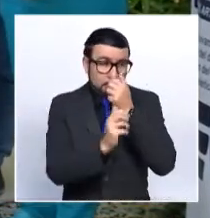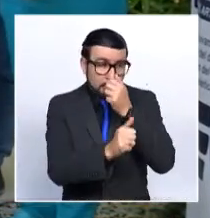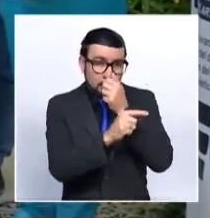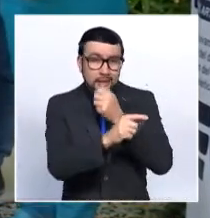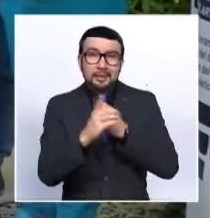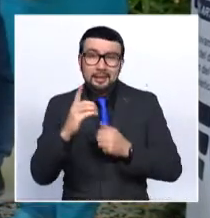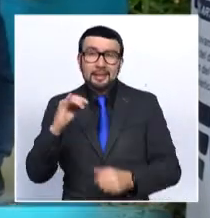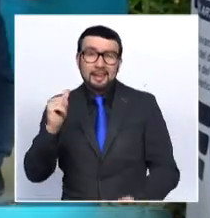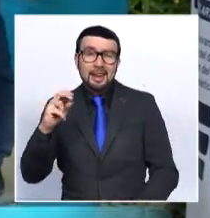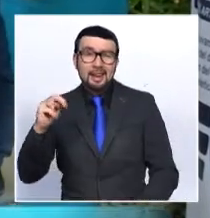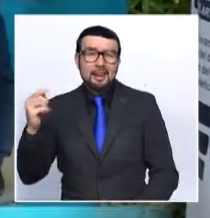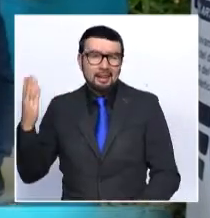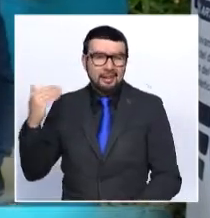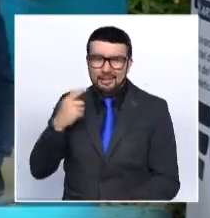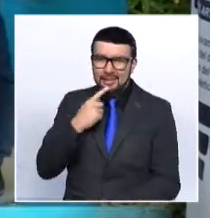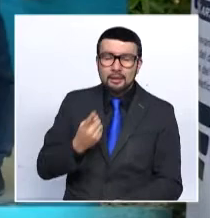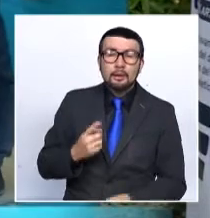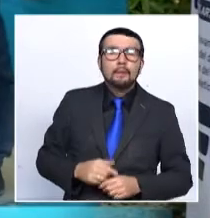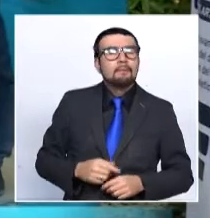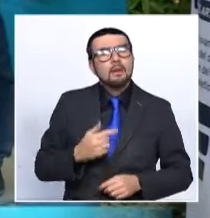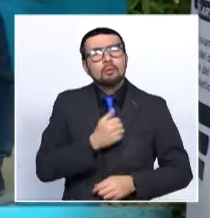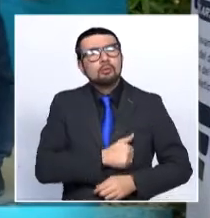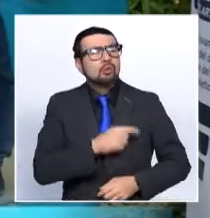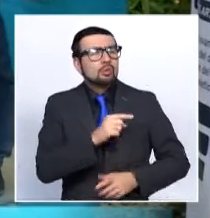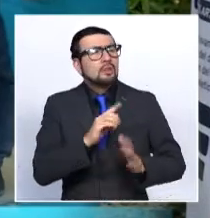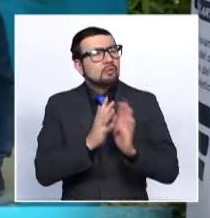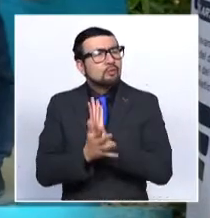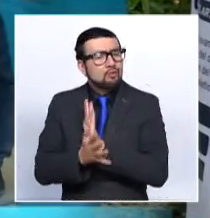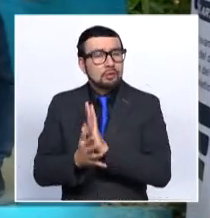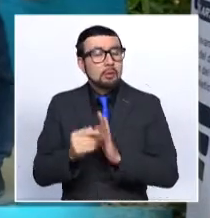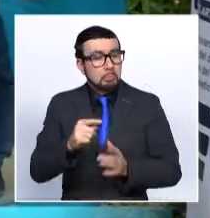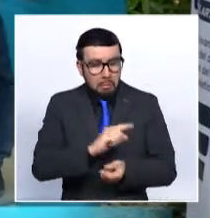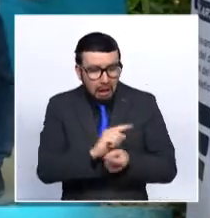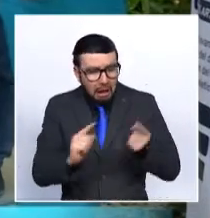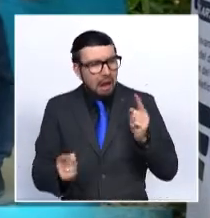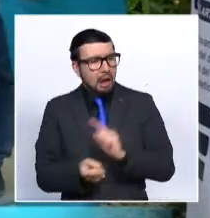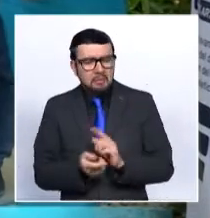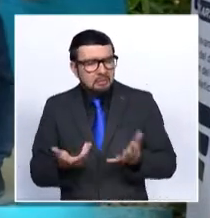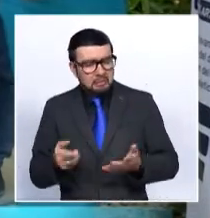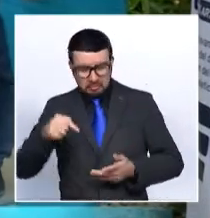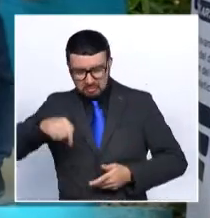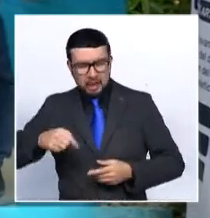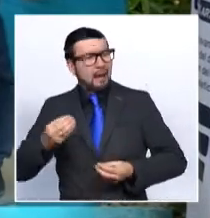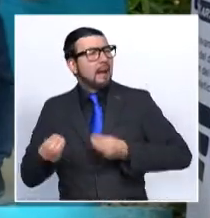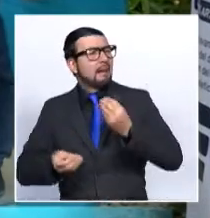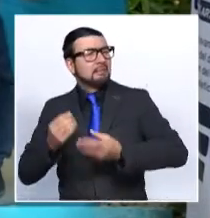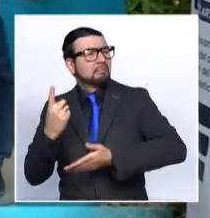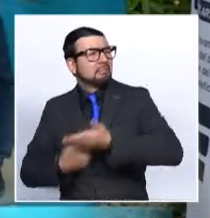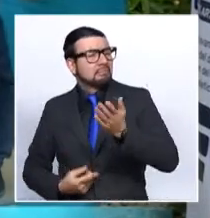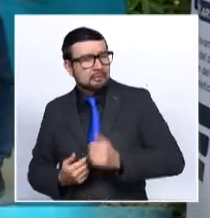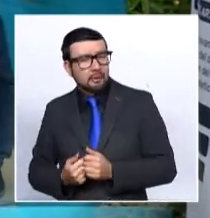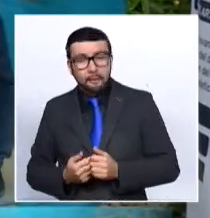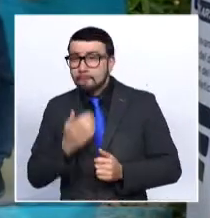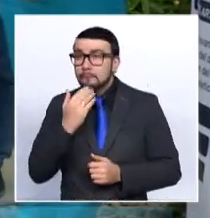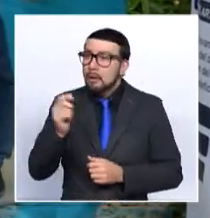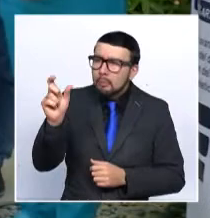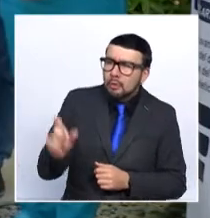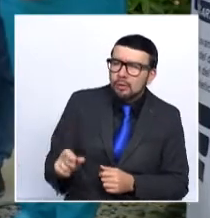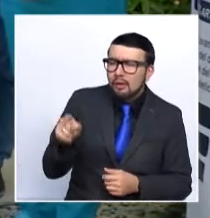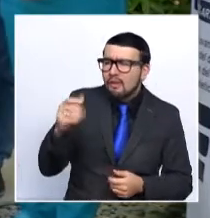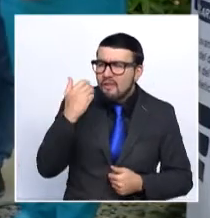ahora. Y yo quiero que nos cuente ese cambio y qué es lo que nosotros tratamos de hacer acá con todo el equipo cuando un paciente, por